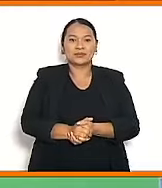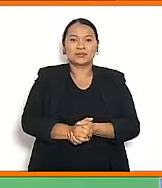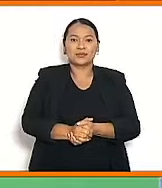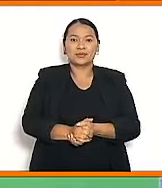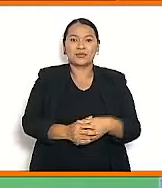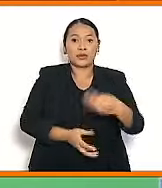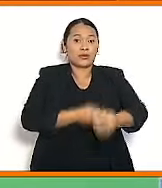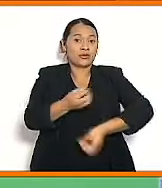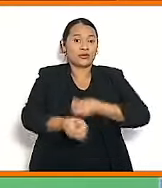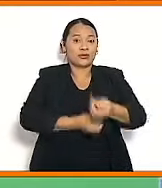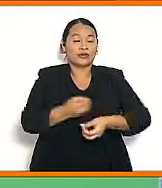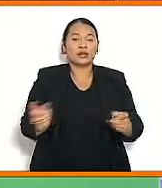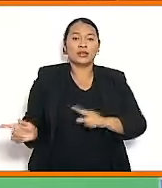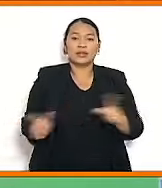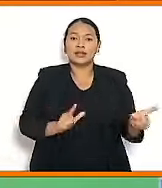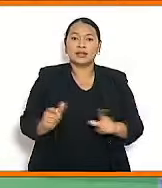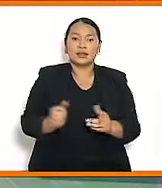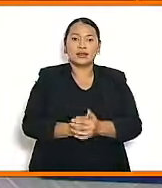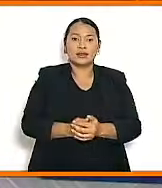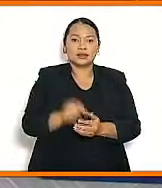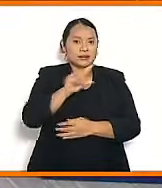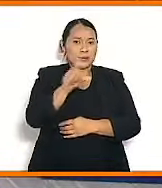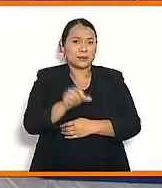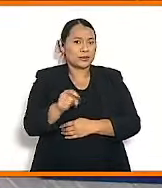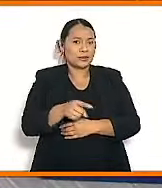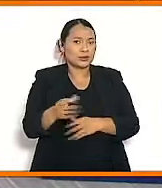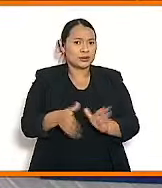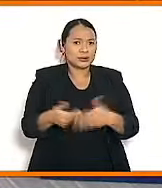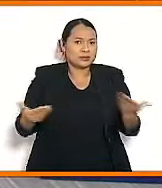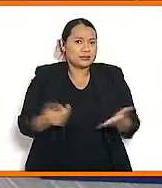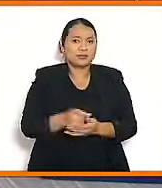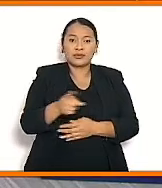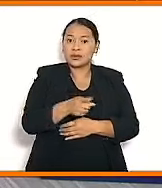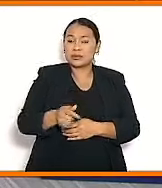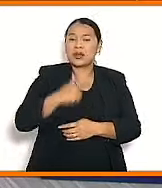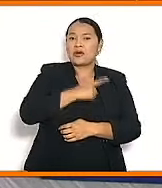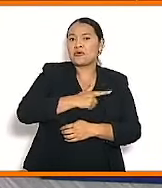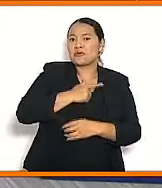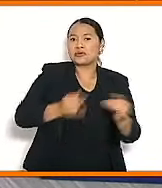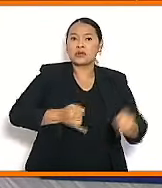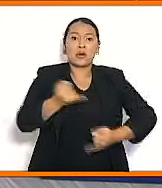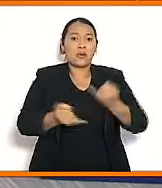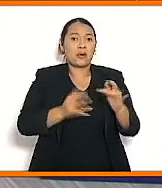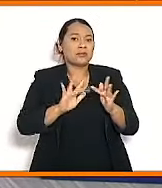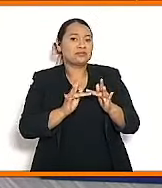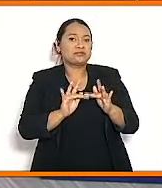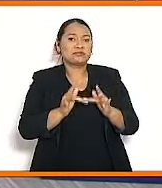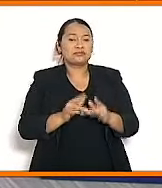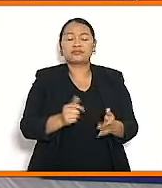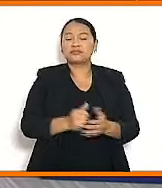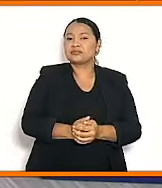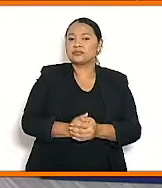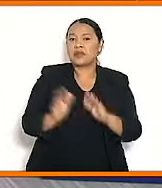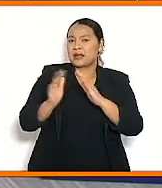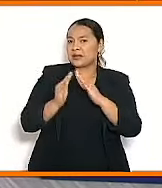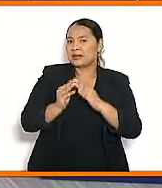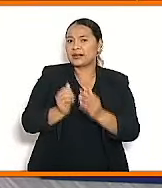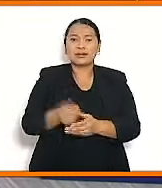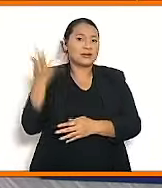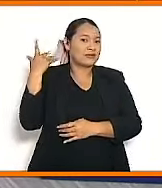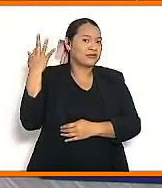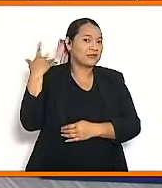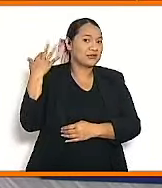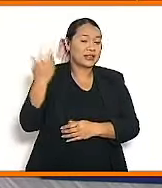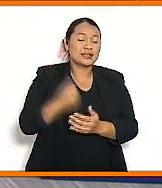Y mientras nuestras esferas se mezclan, tengo una pregunta para ti. ¿Te gustaría jugar en línea desde la comodidad de tu casa? Es muy fácil